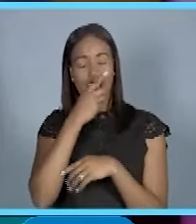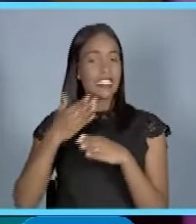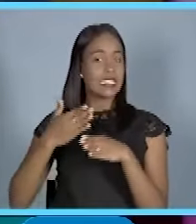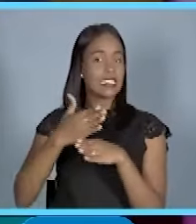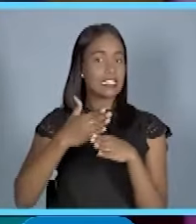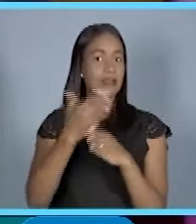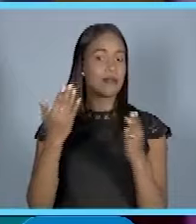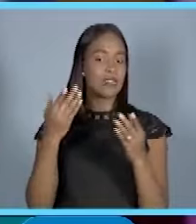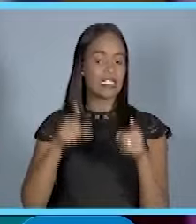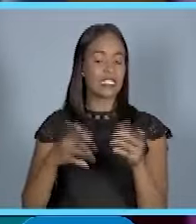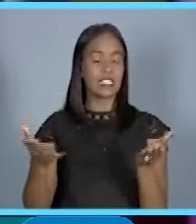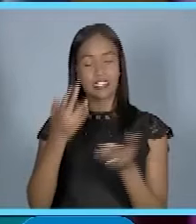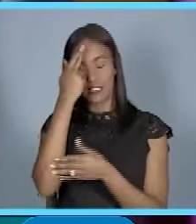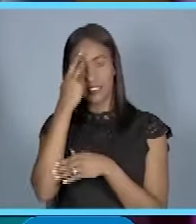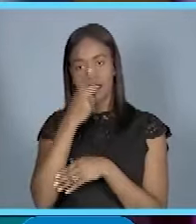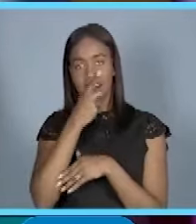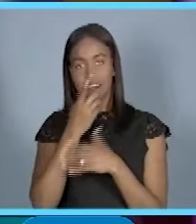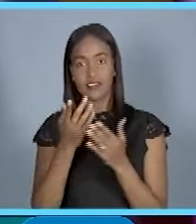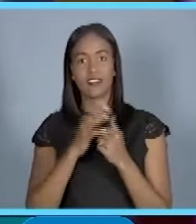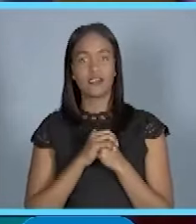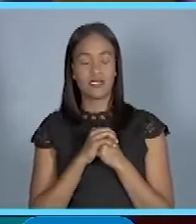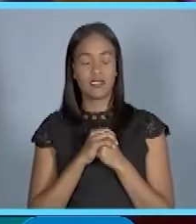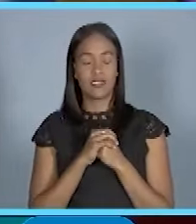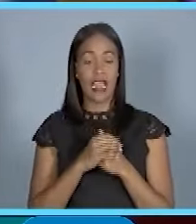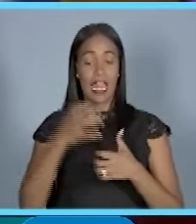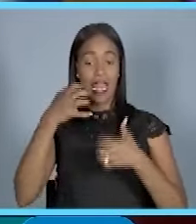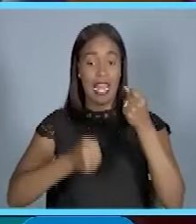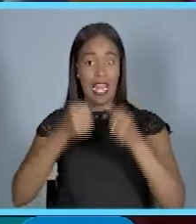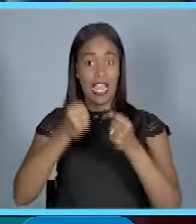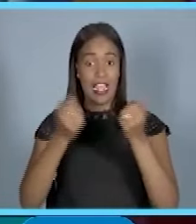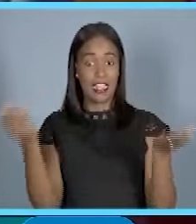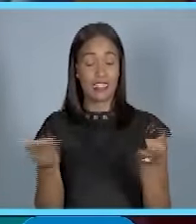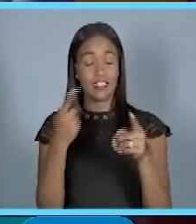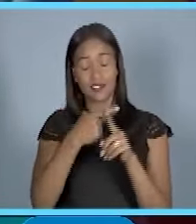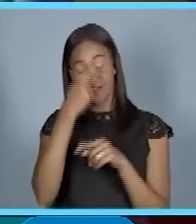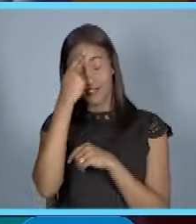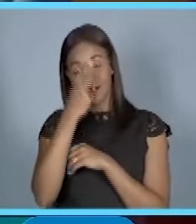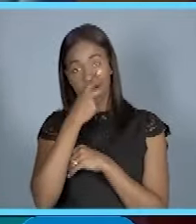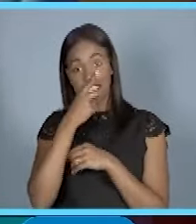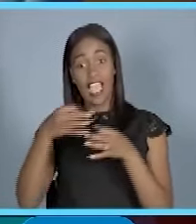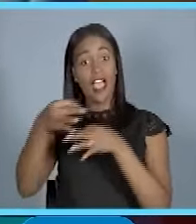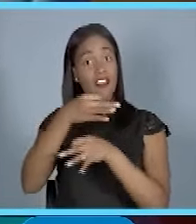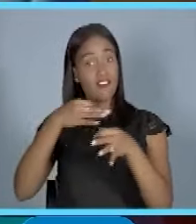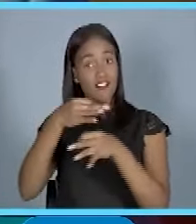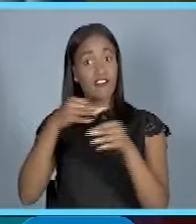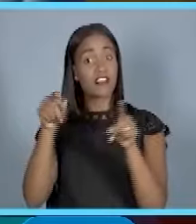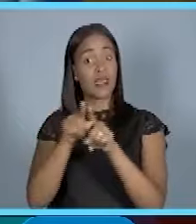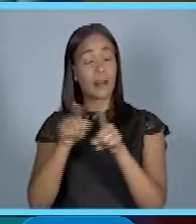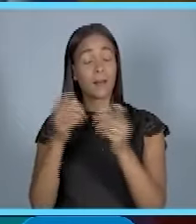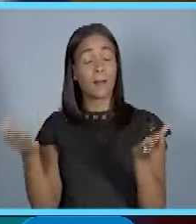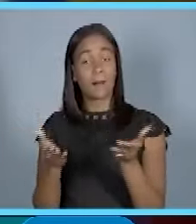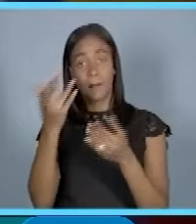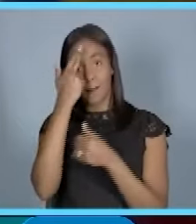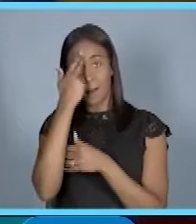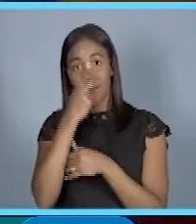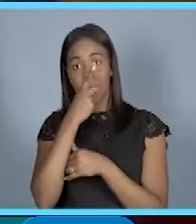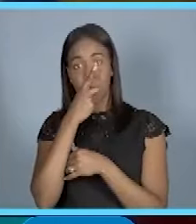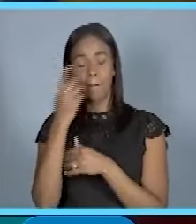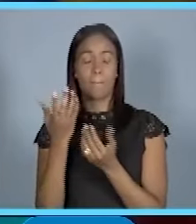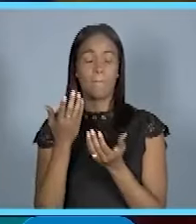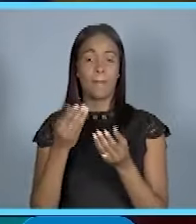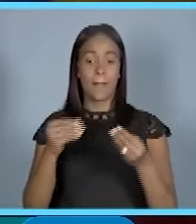hecho en República Dominicana, la leche hecha en República Dominicana, el café también hecho en República Dominicana, los